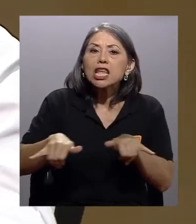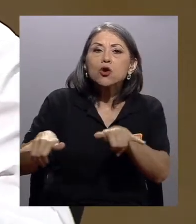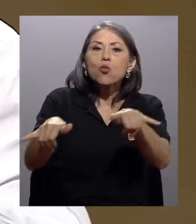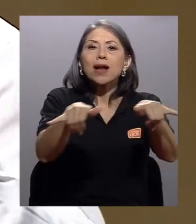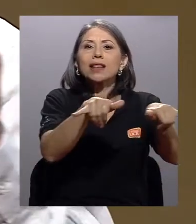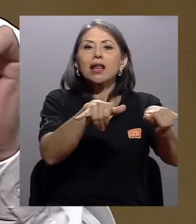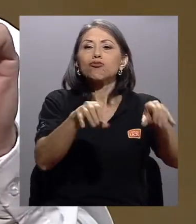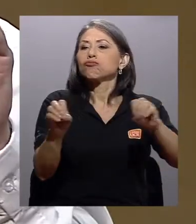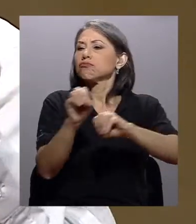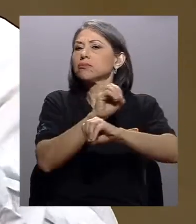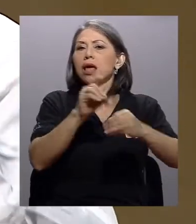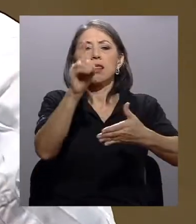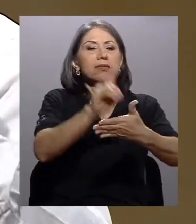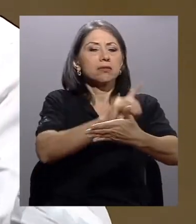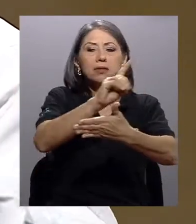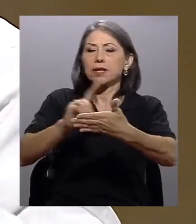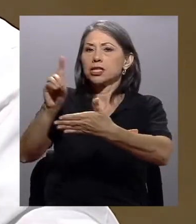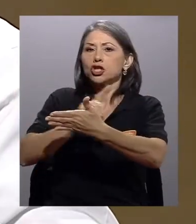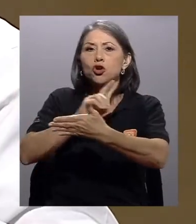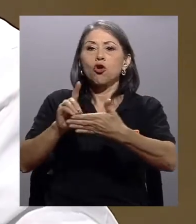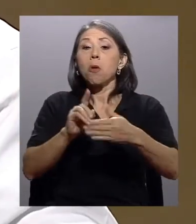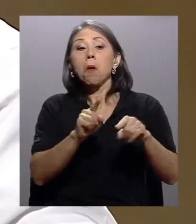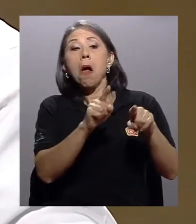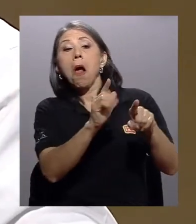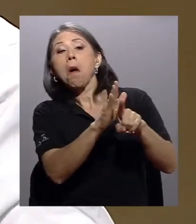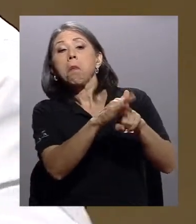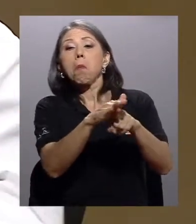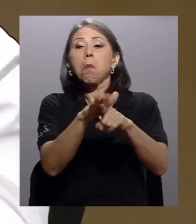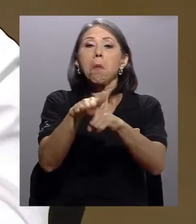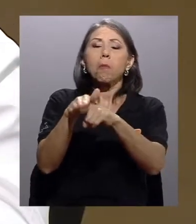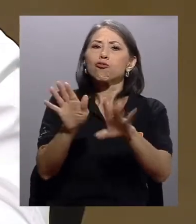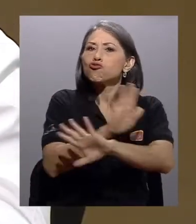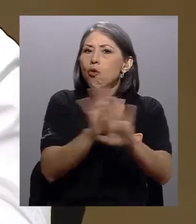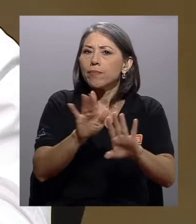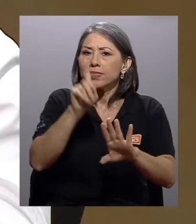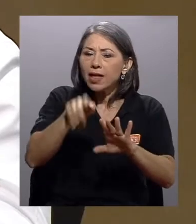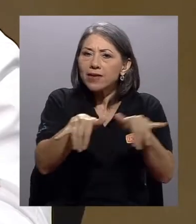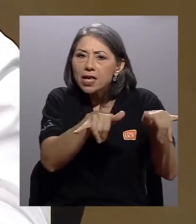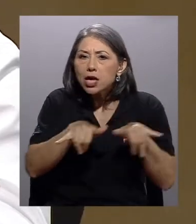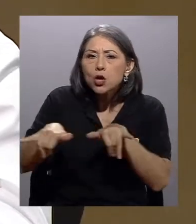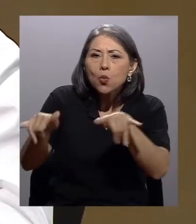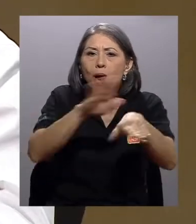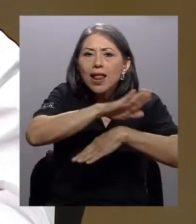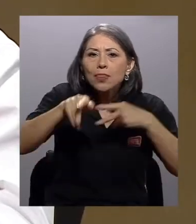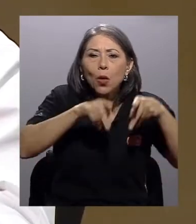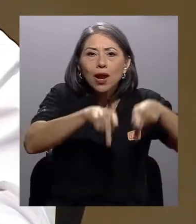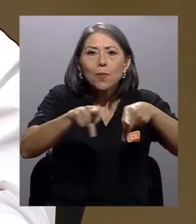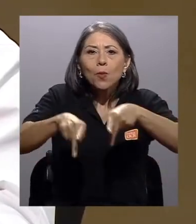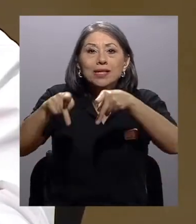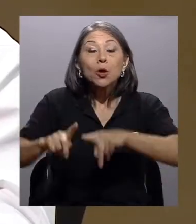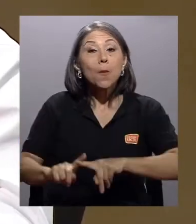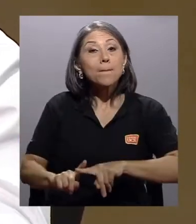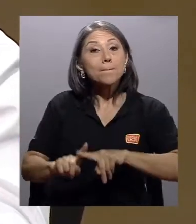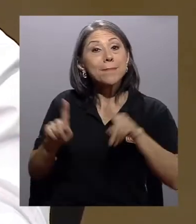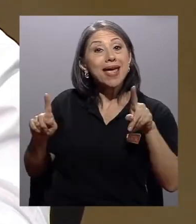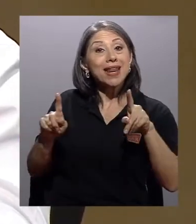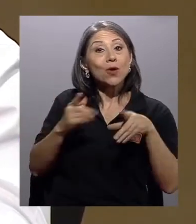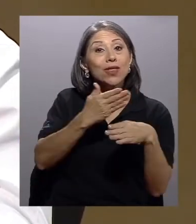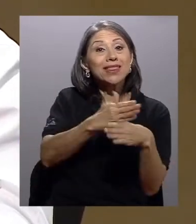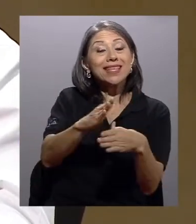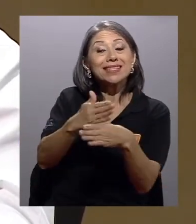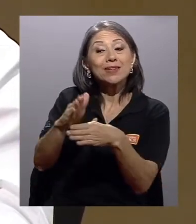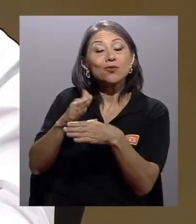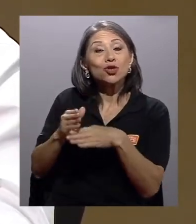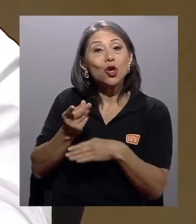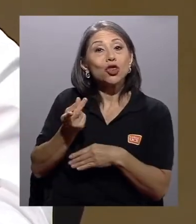y sin discriminación alguna para toda la población. Pero la distribución de los recursos debe ser